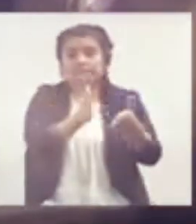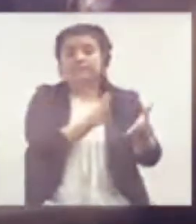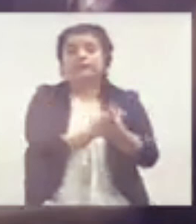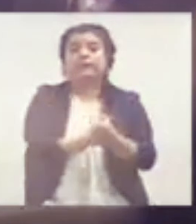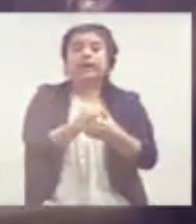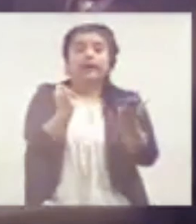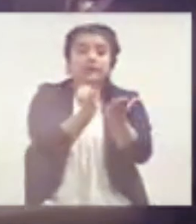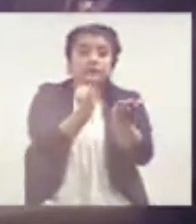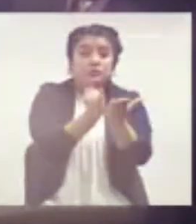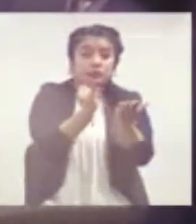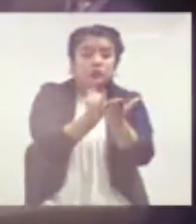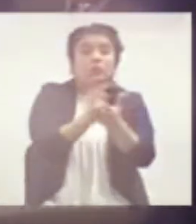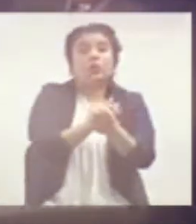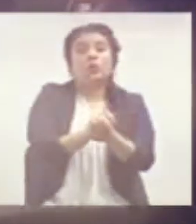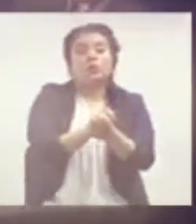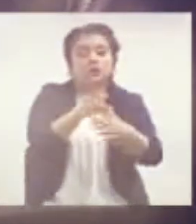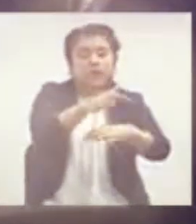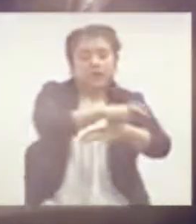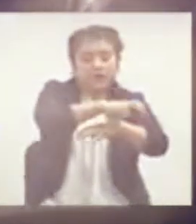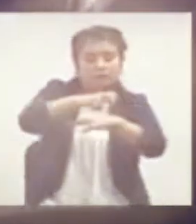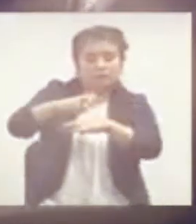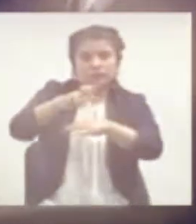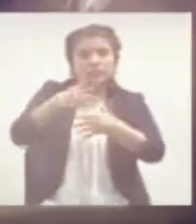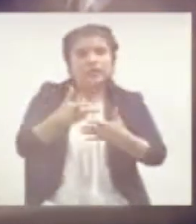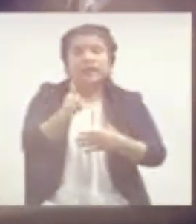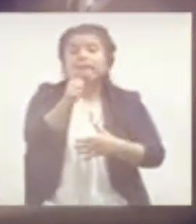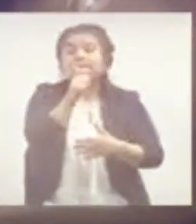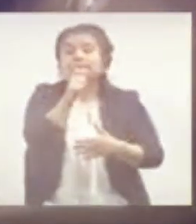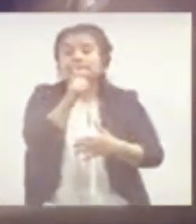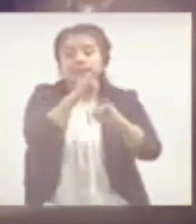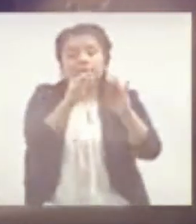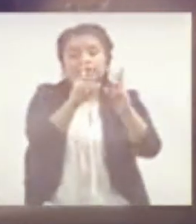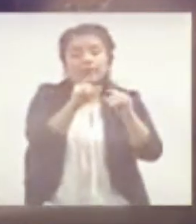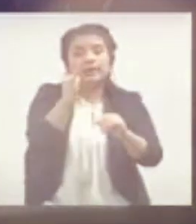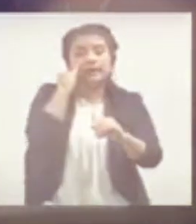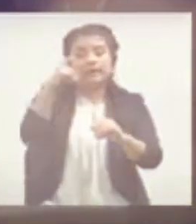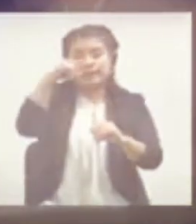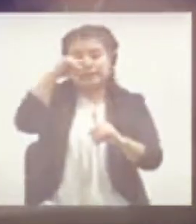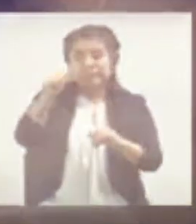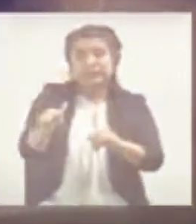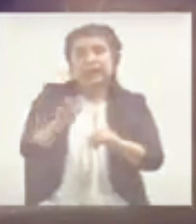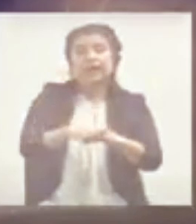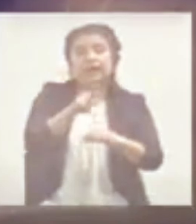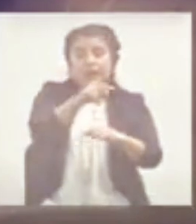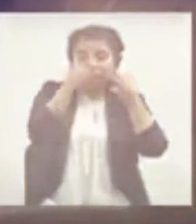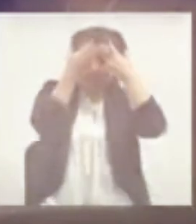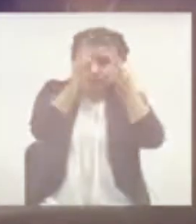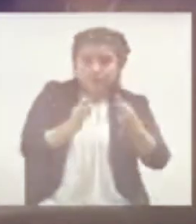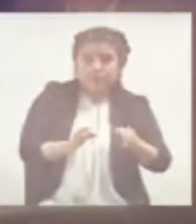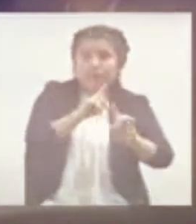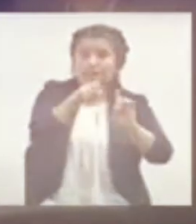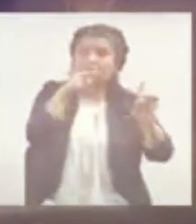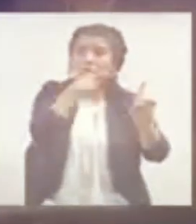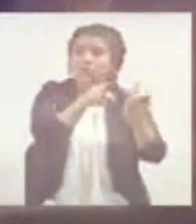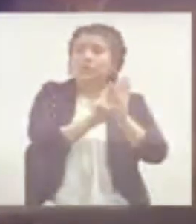y Tecnología Agrícolas, ICTA, el representante del sector privado en la Junta Directiva del ICTA no pesa en la toma de decisiones, ya que es el único